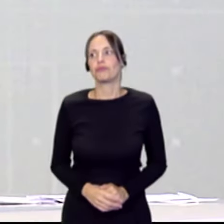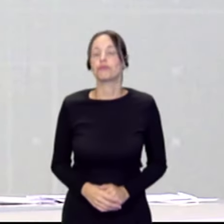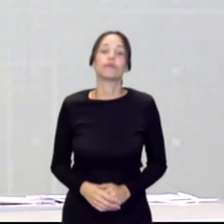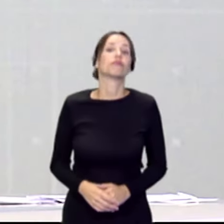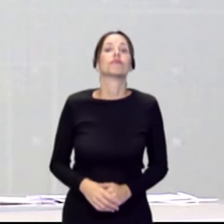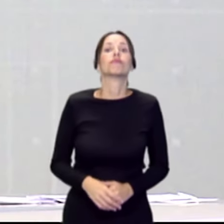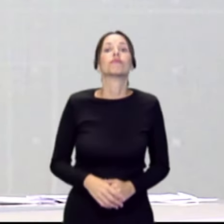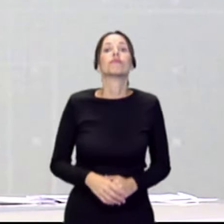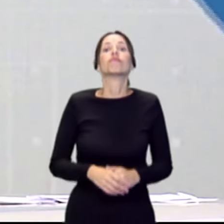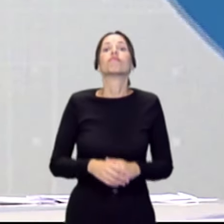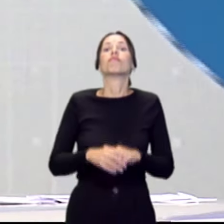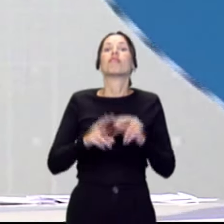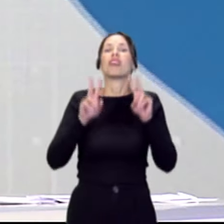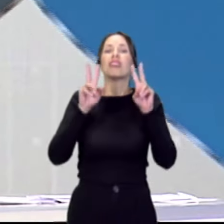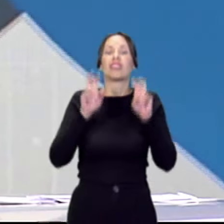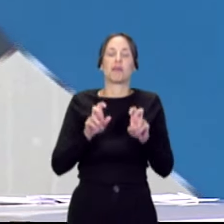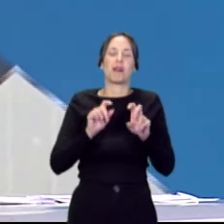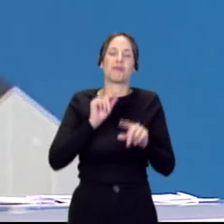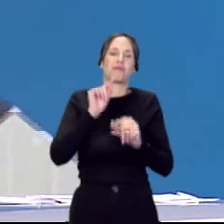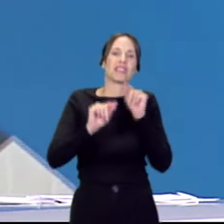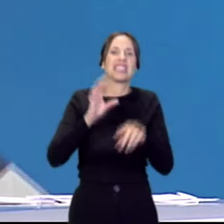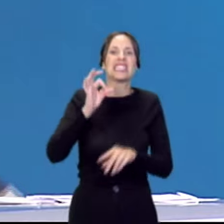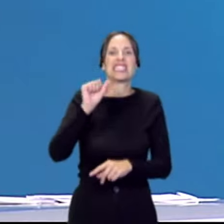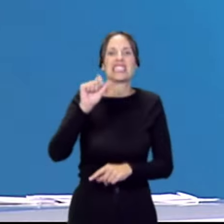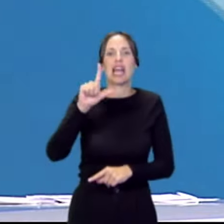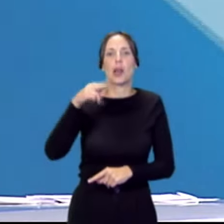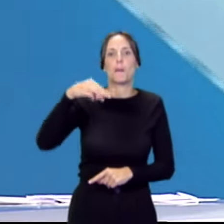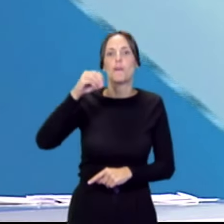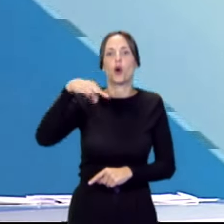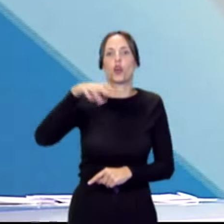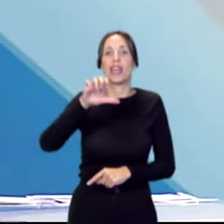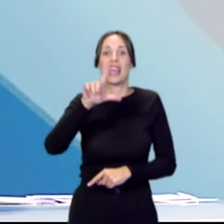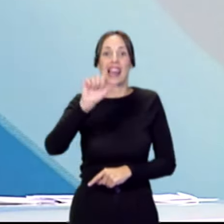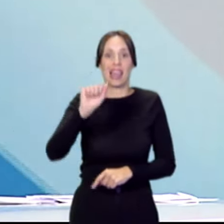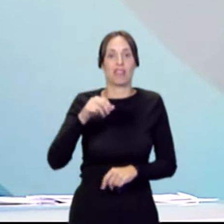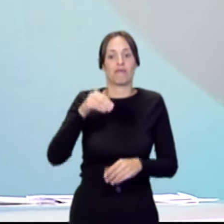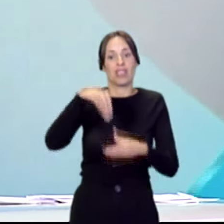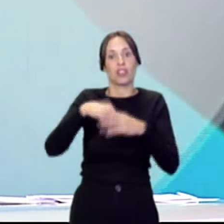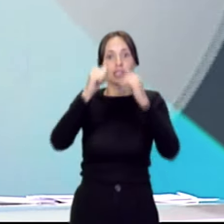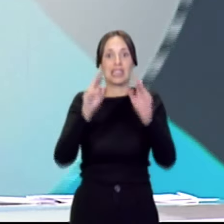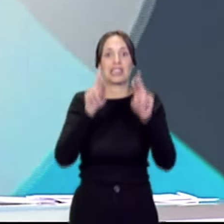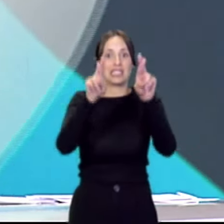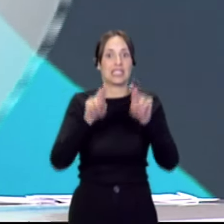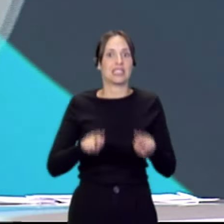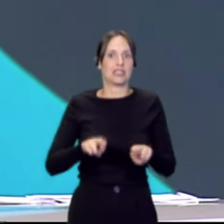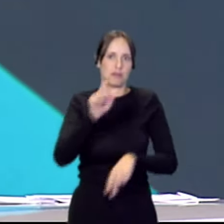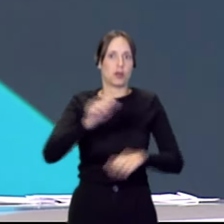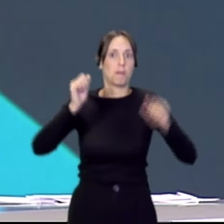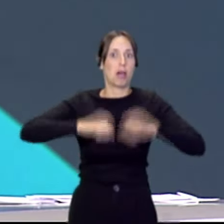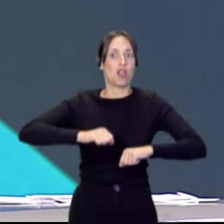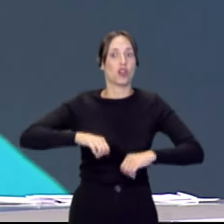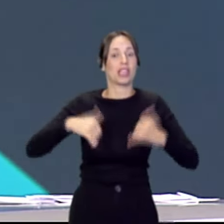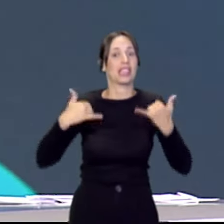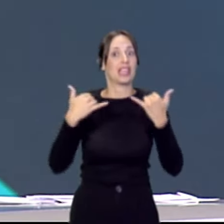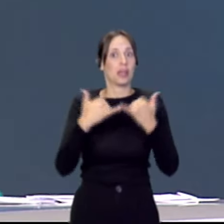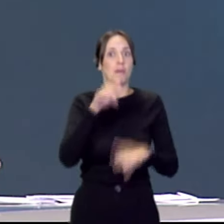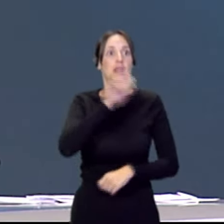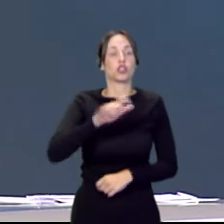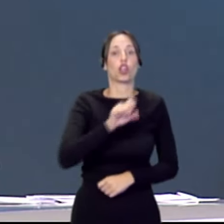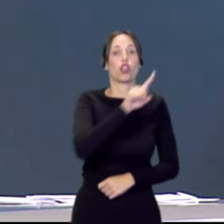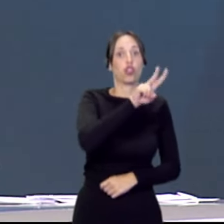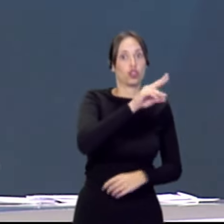Brote activo de salmonela en una residencia de mayores de la capital tinerfeña afecta a 14 usuarios y 9 trabajadores. La situación